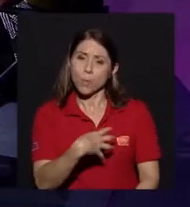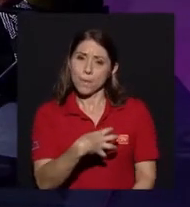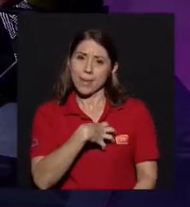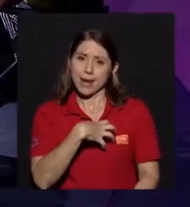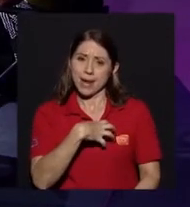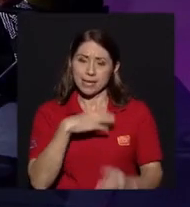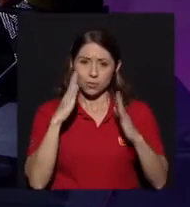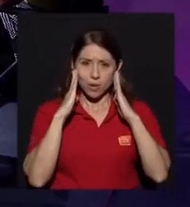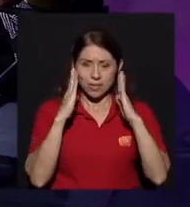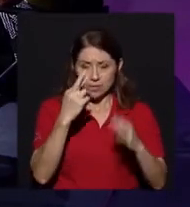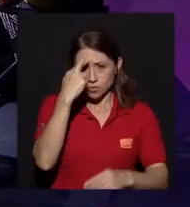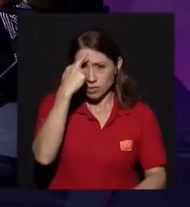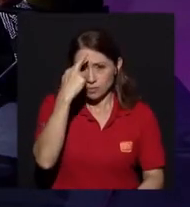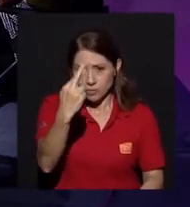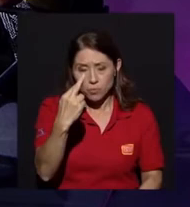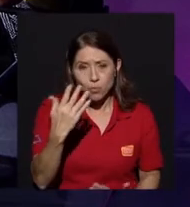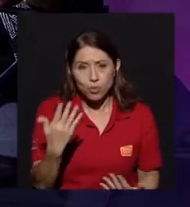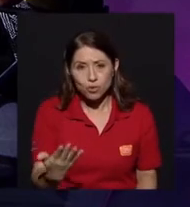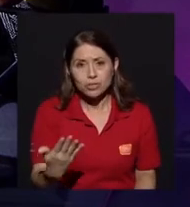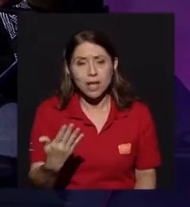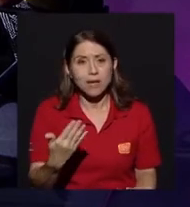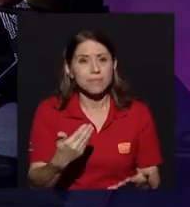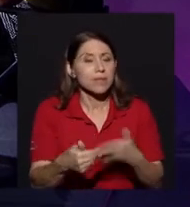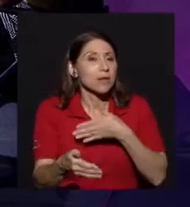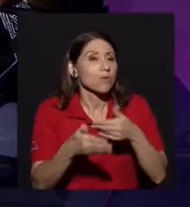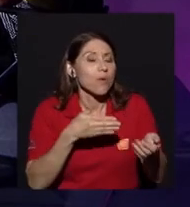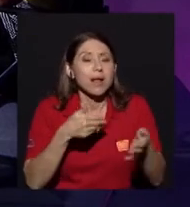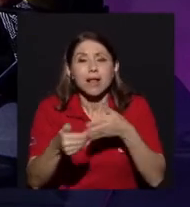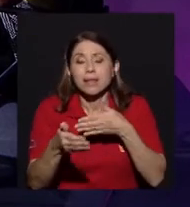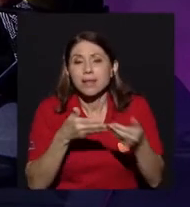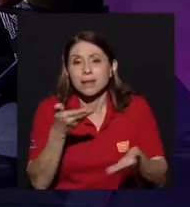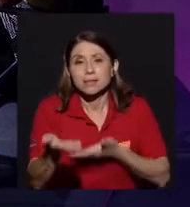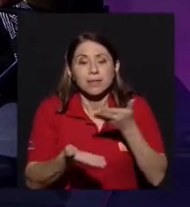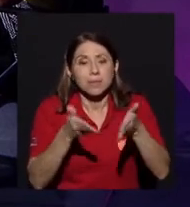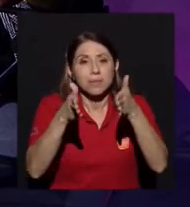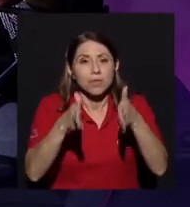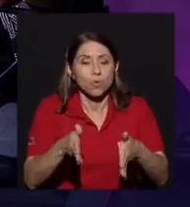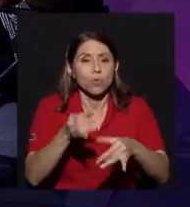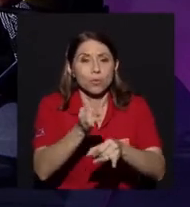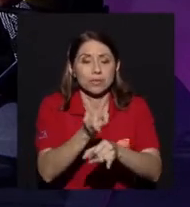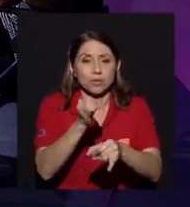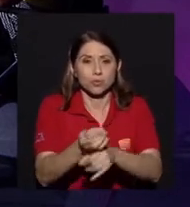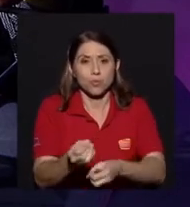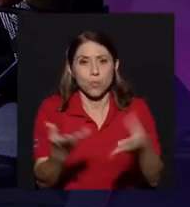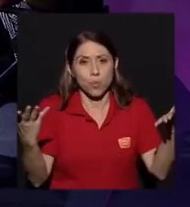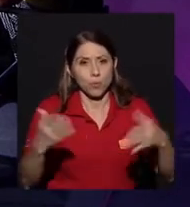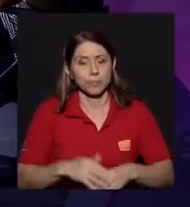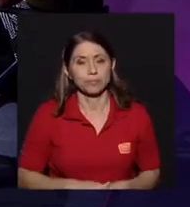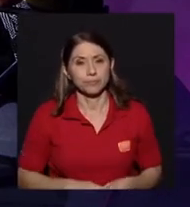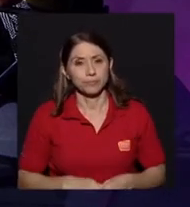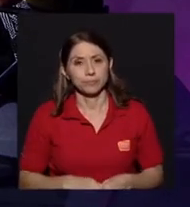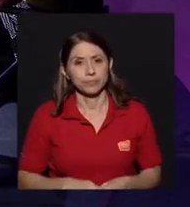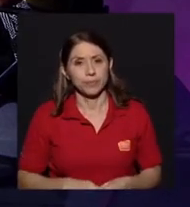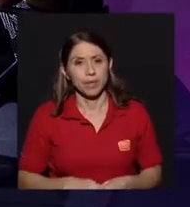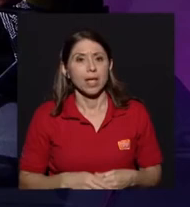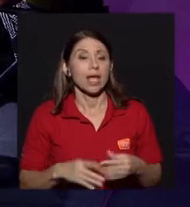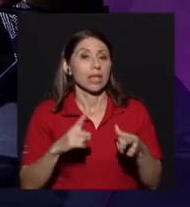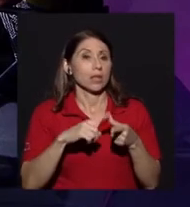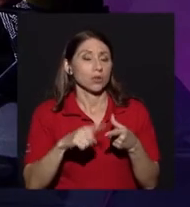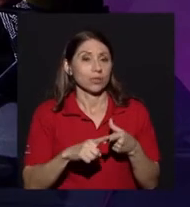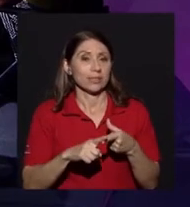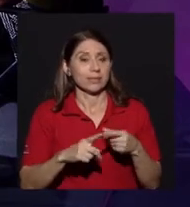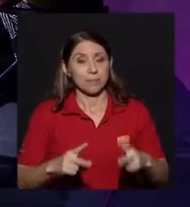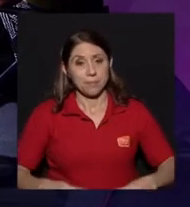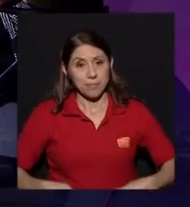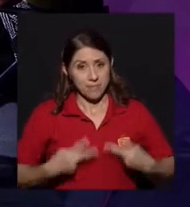respetuosa frente a cualquier servidor público a cualquier institución pública entonces a vivir en una